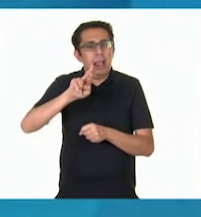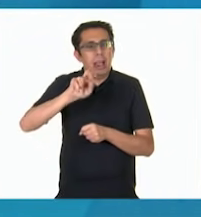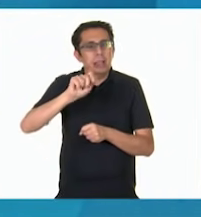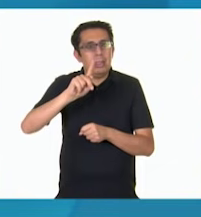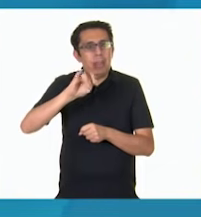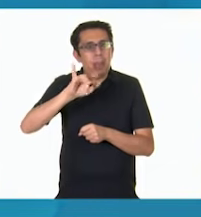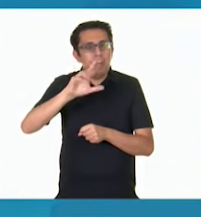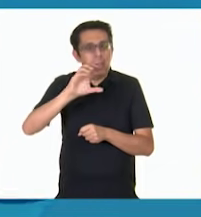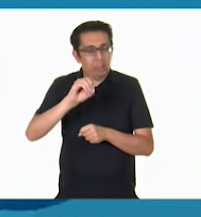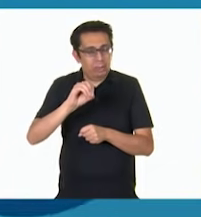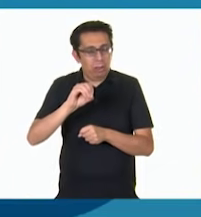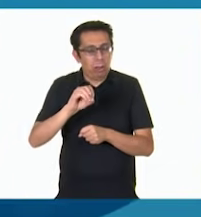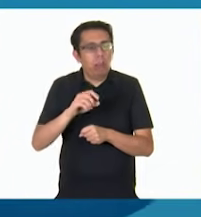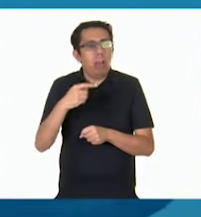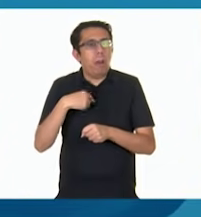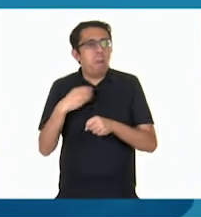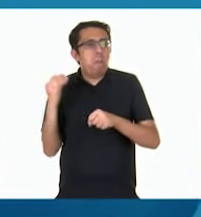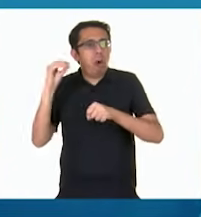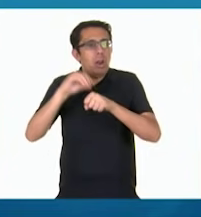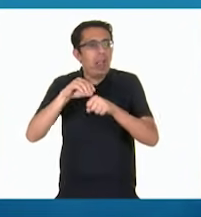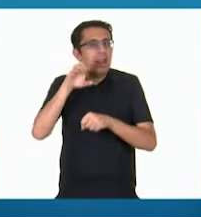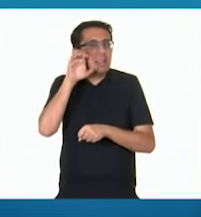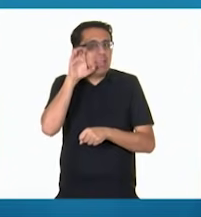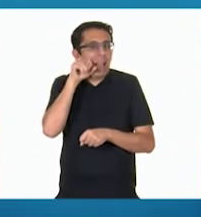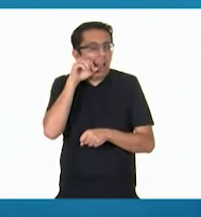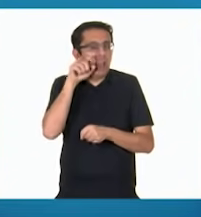iluminaré de color anaranjado.